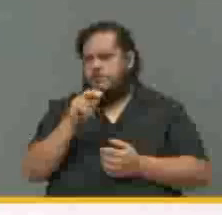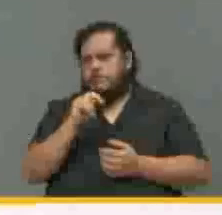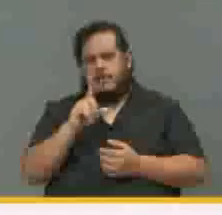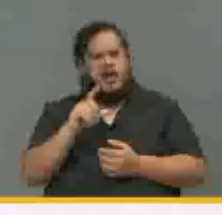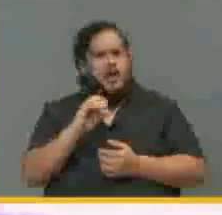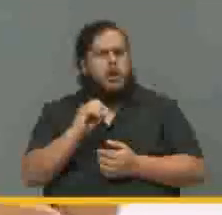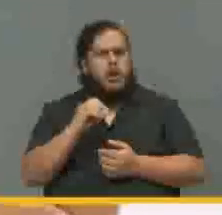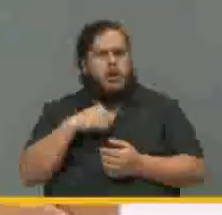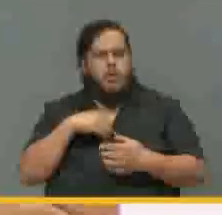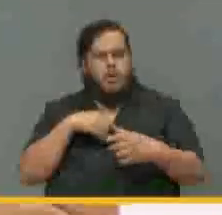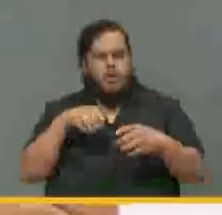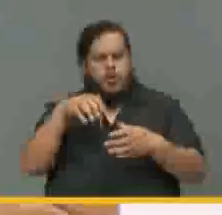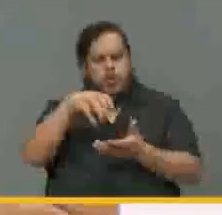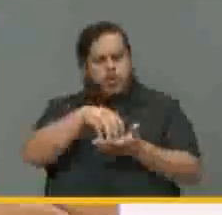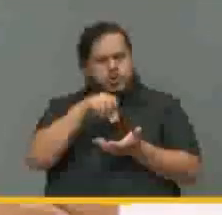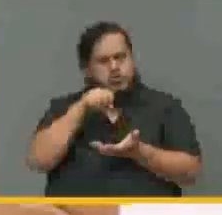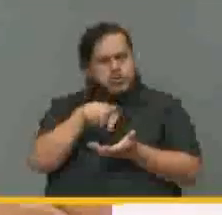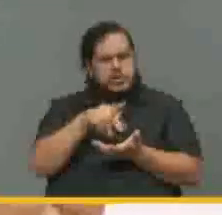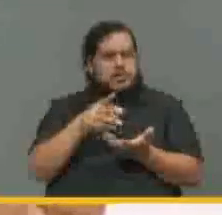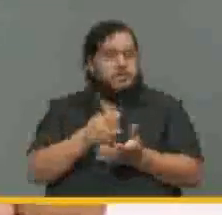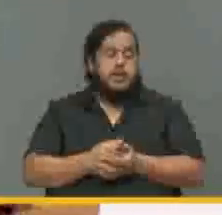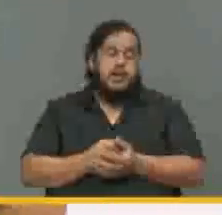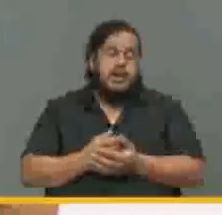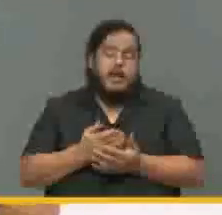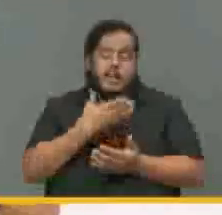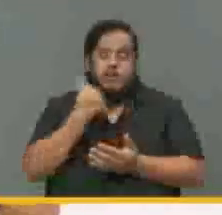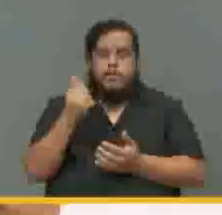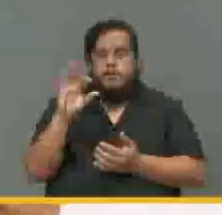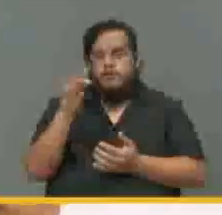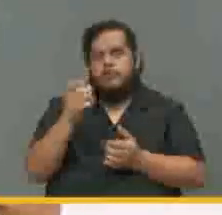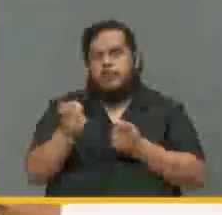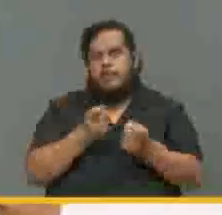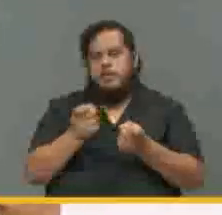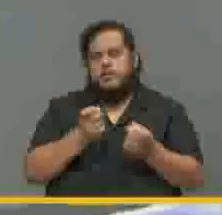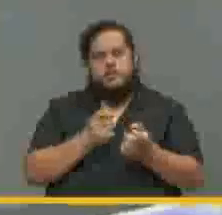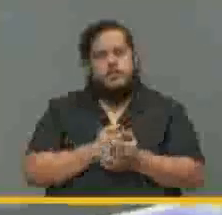Sí, sí, listo. Sí. Yo creo que es la mejor forma de controlar exacto el tema. Bueno.